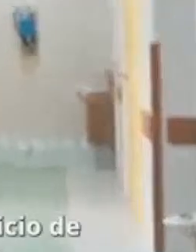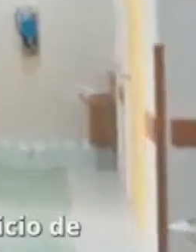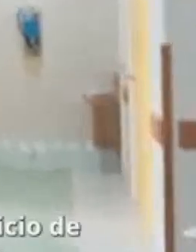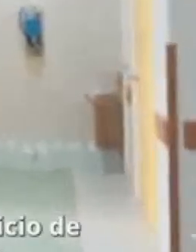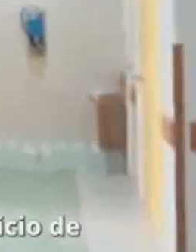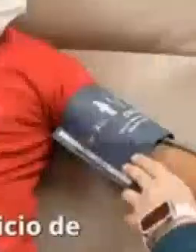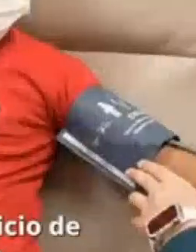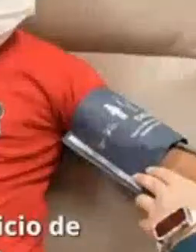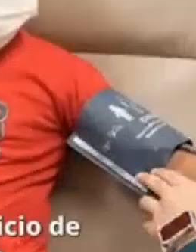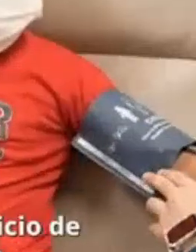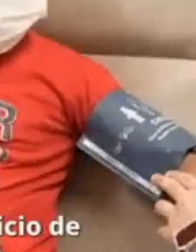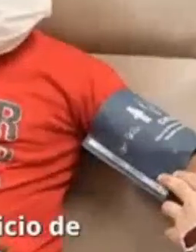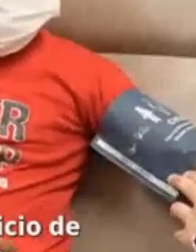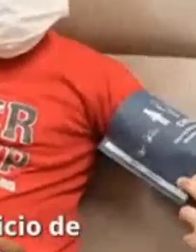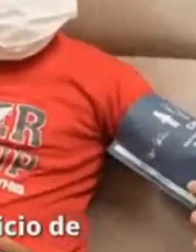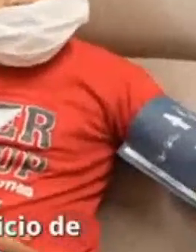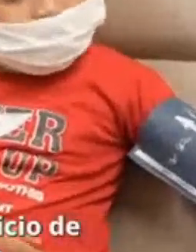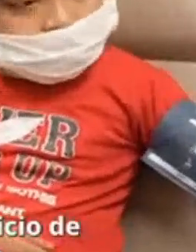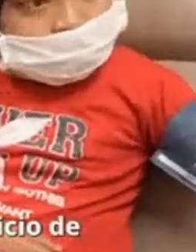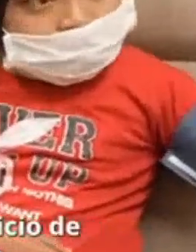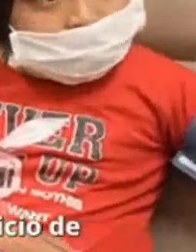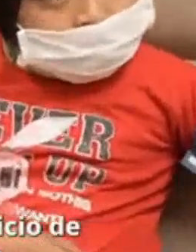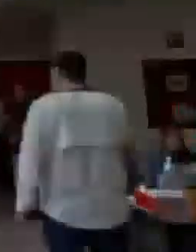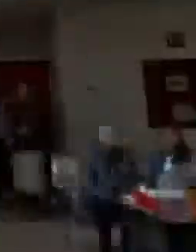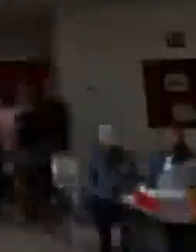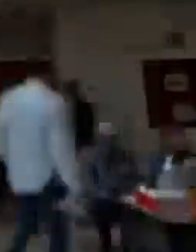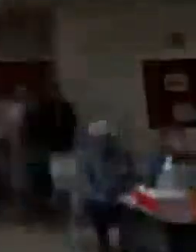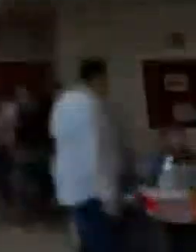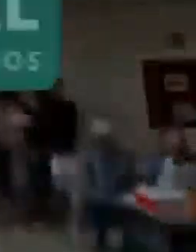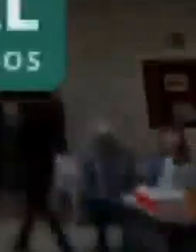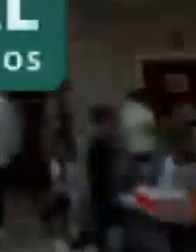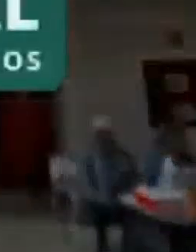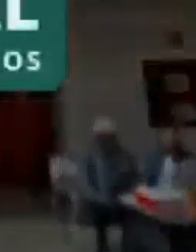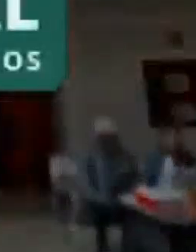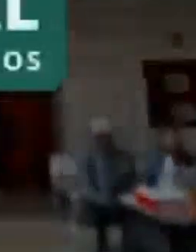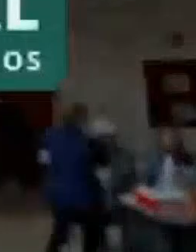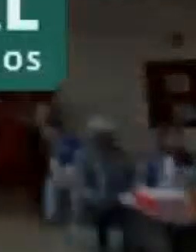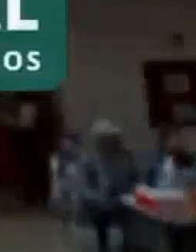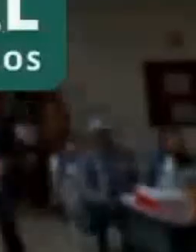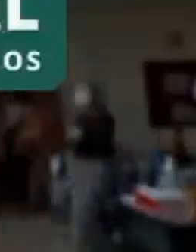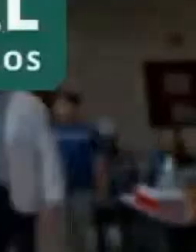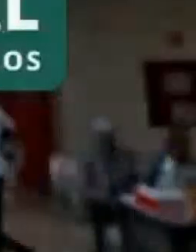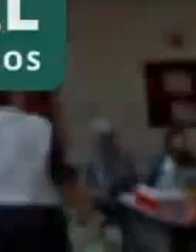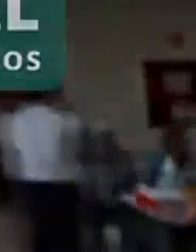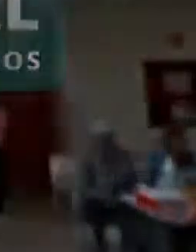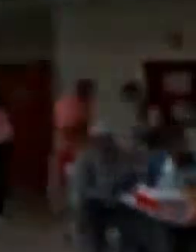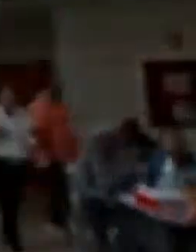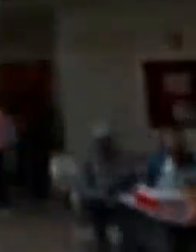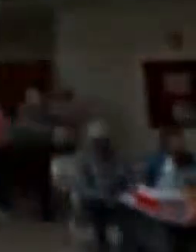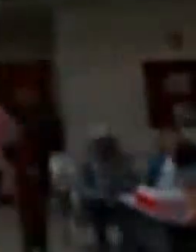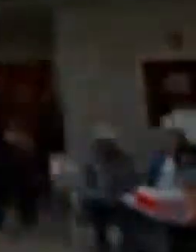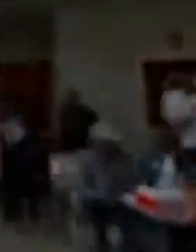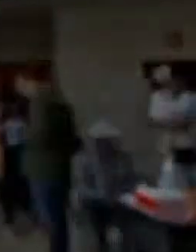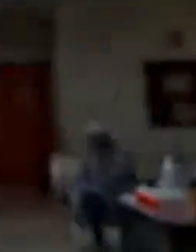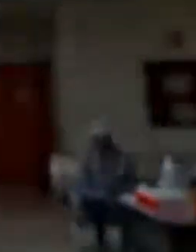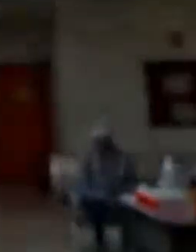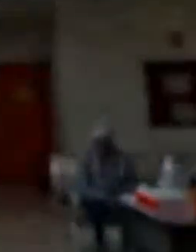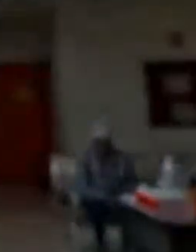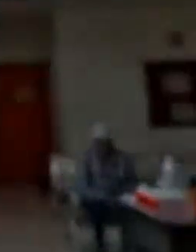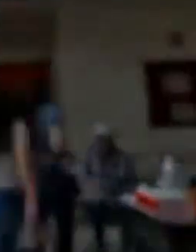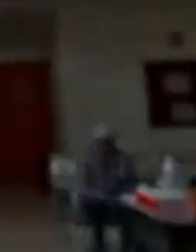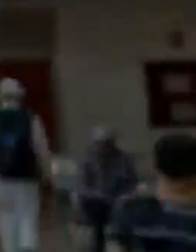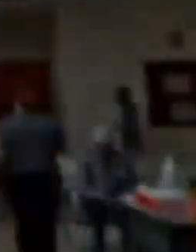quemaduras y el servicio de hemodiálisis pediátrica en beneficio de más de 490,000 habitantes de 20 municipios de Sinaloa,